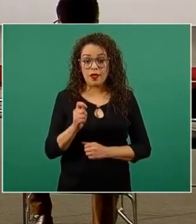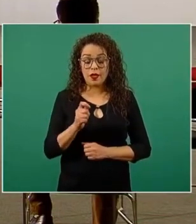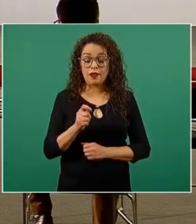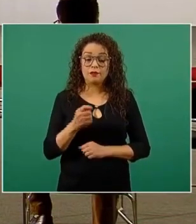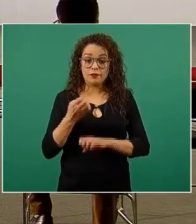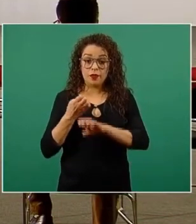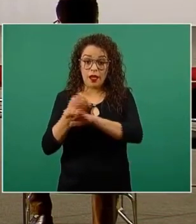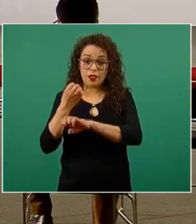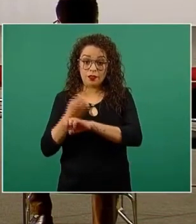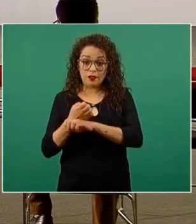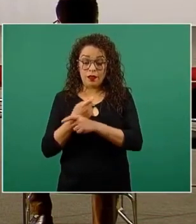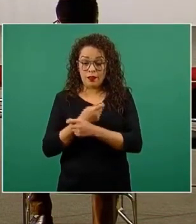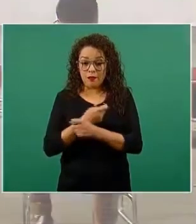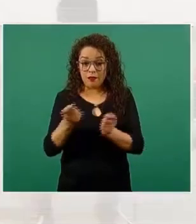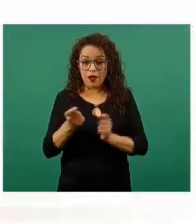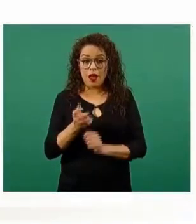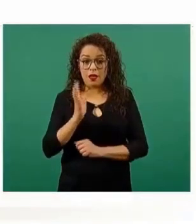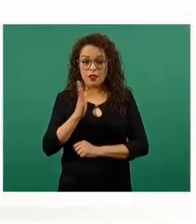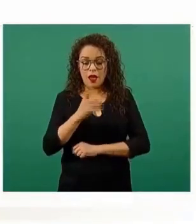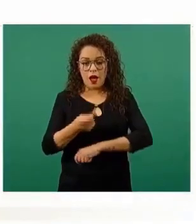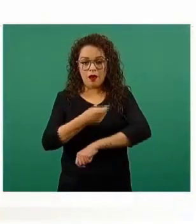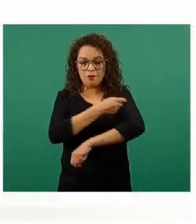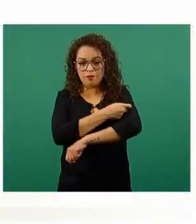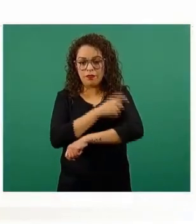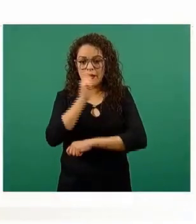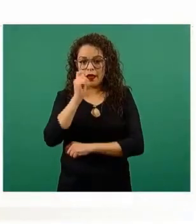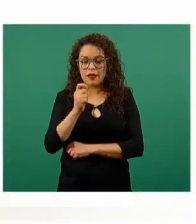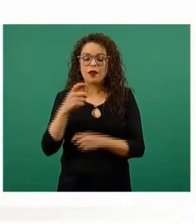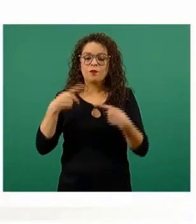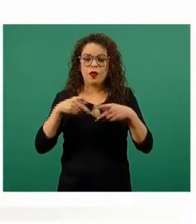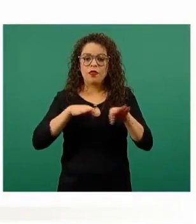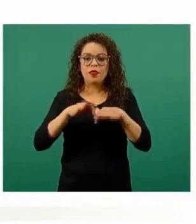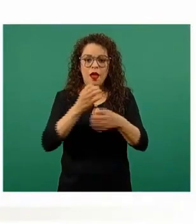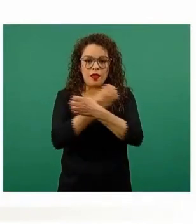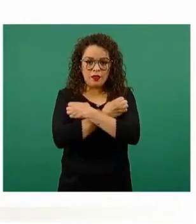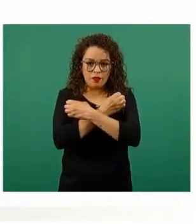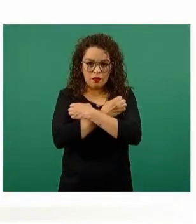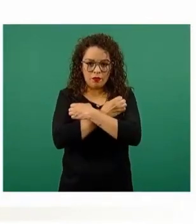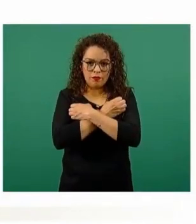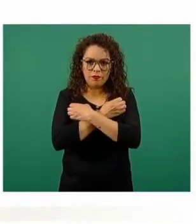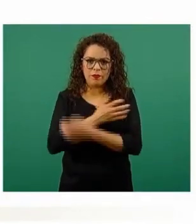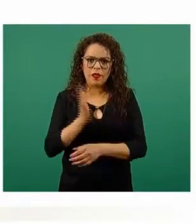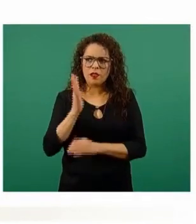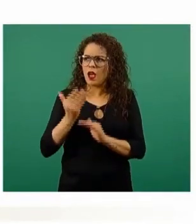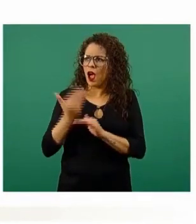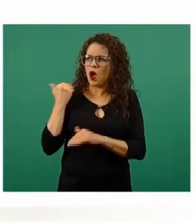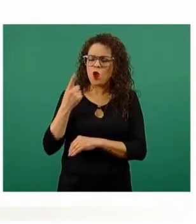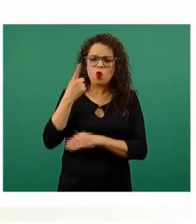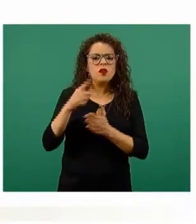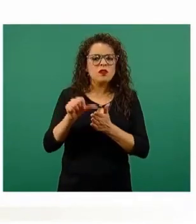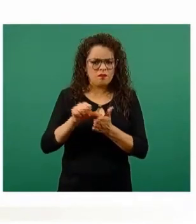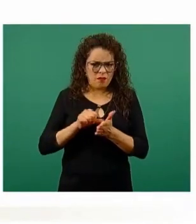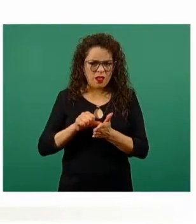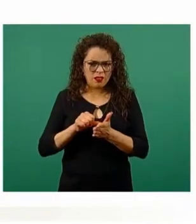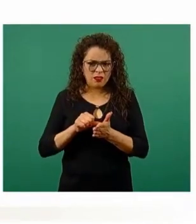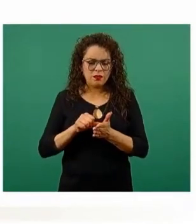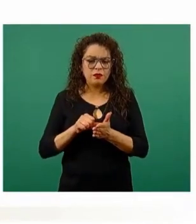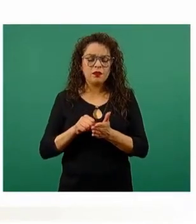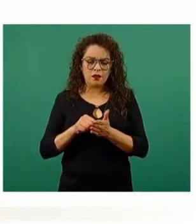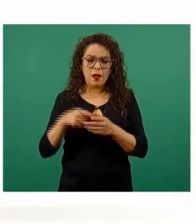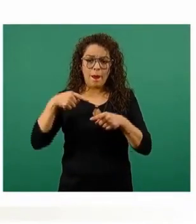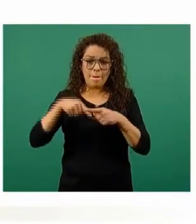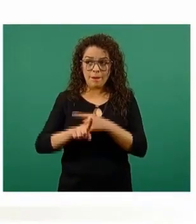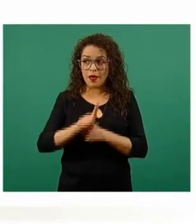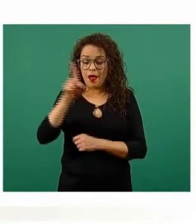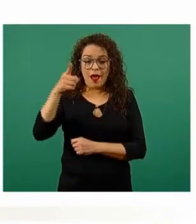como pueden ver en campeche que fue ya hace más de un mes cuando cuando se realizó la